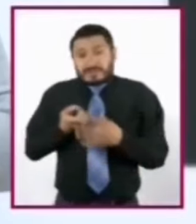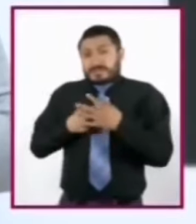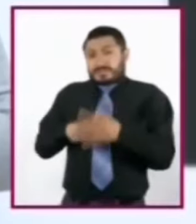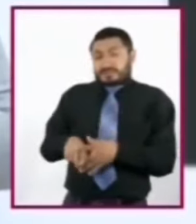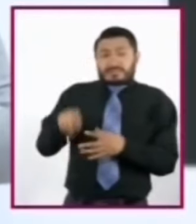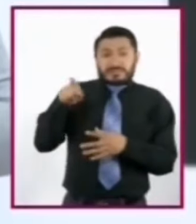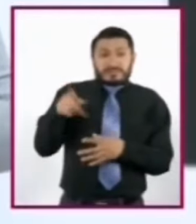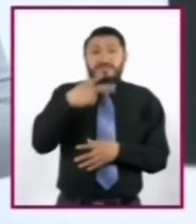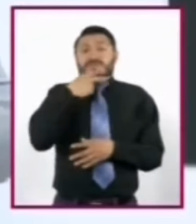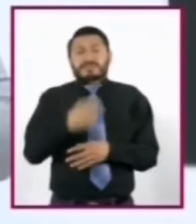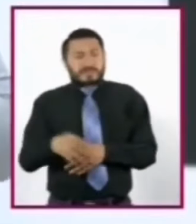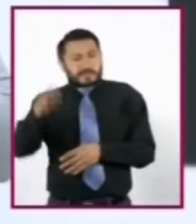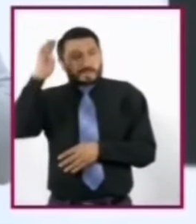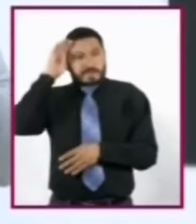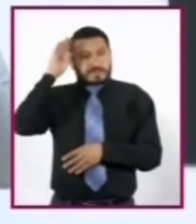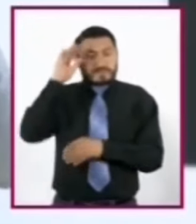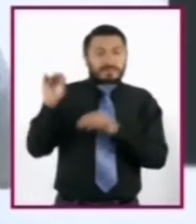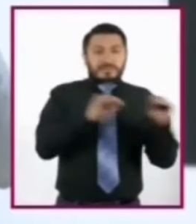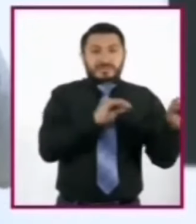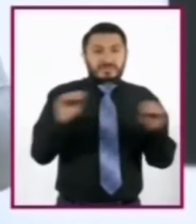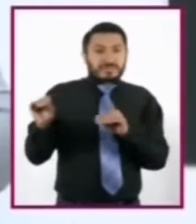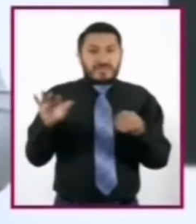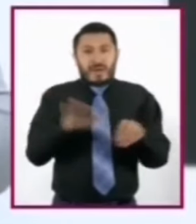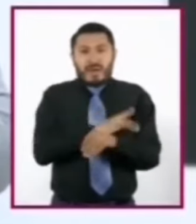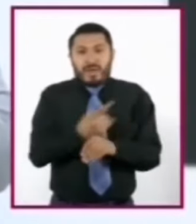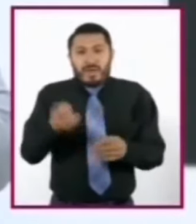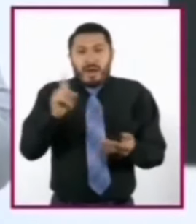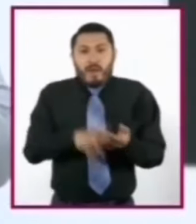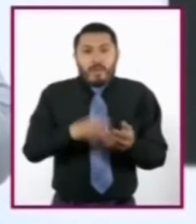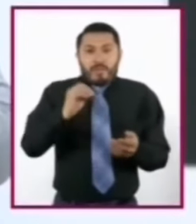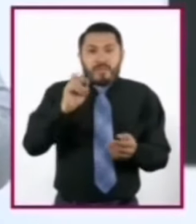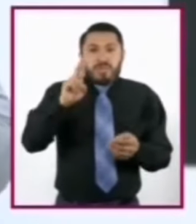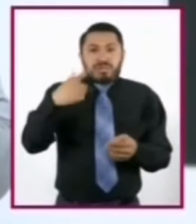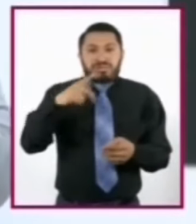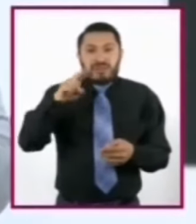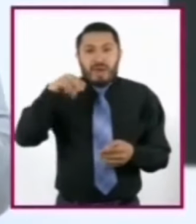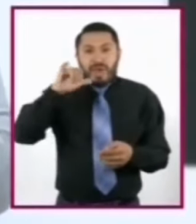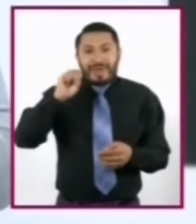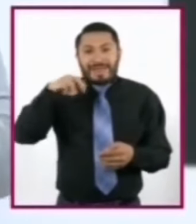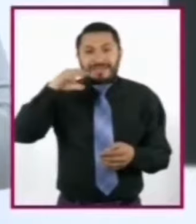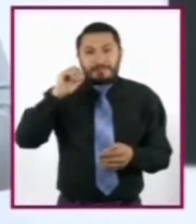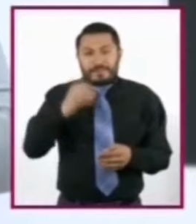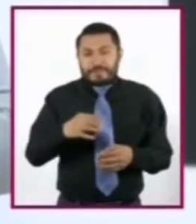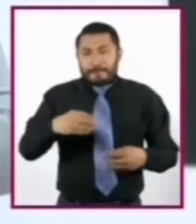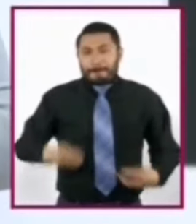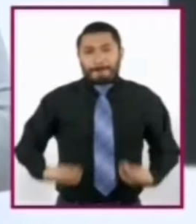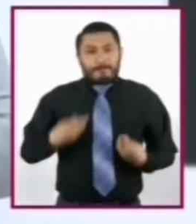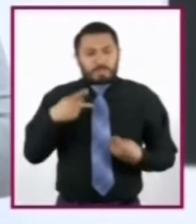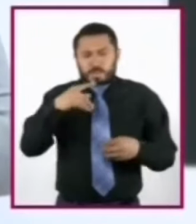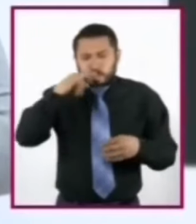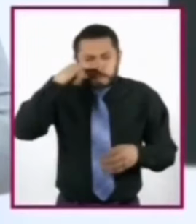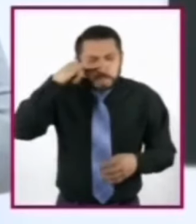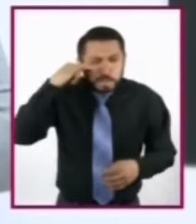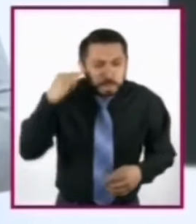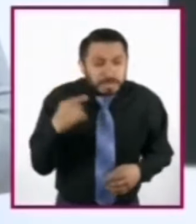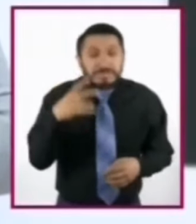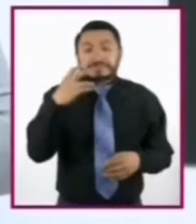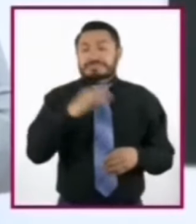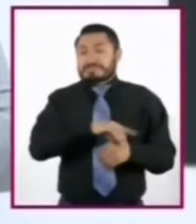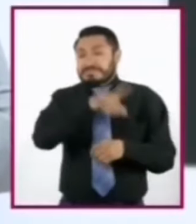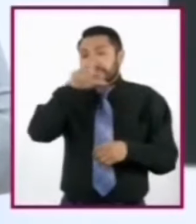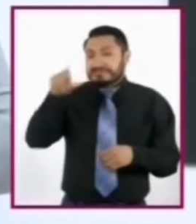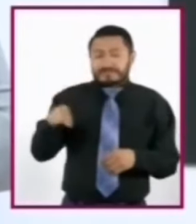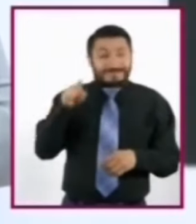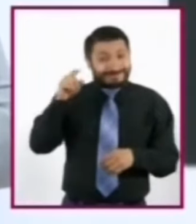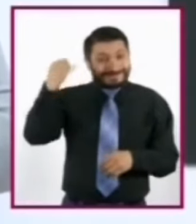Brown pensó que el movimiento era producido por organismos vivos, aunque no podía verlos. Más tarde,